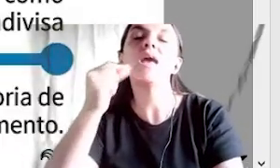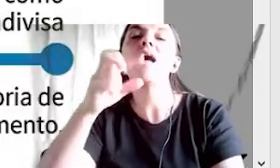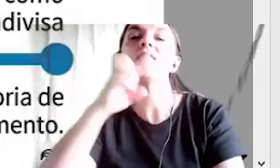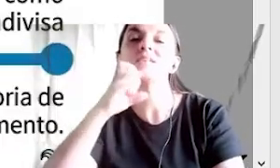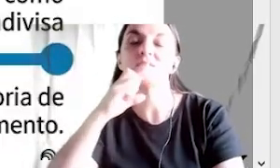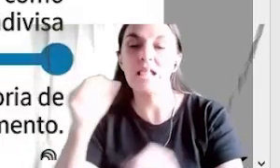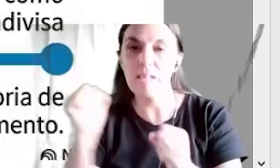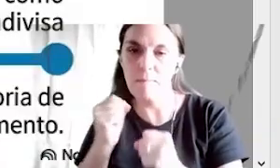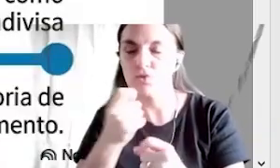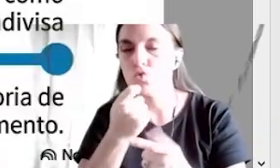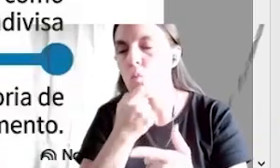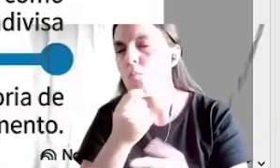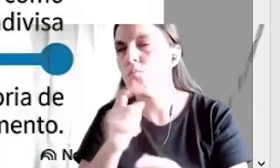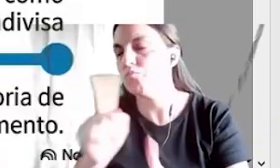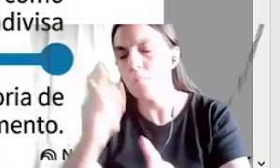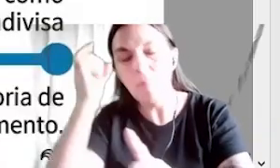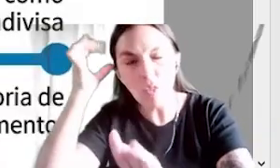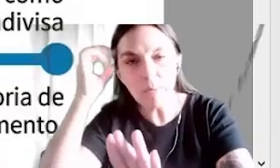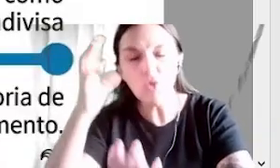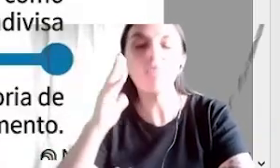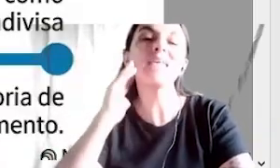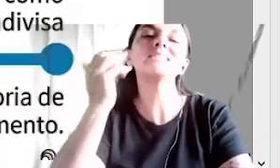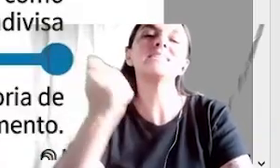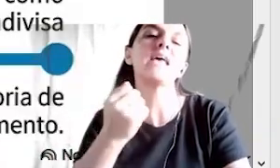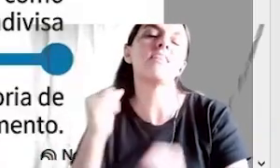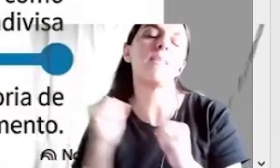mayo. Perdón, el 16 de mayo.